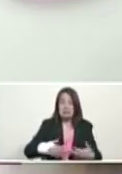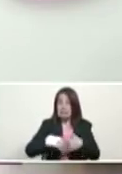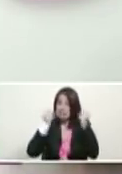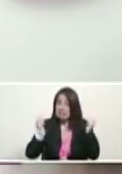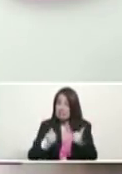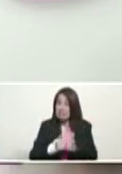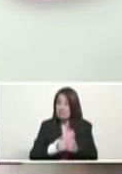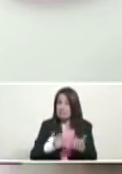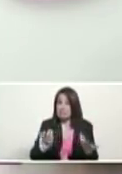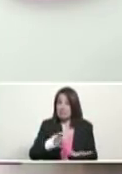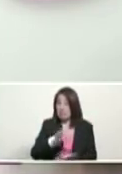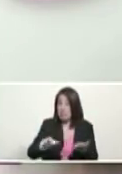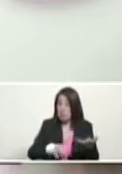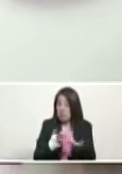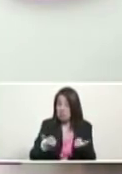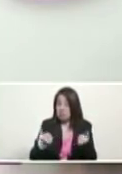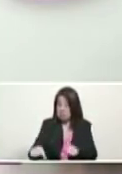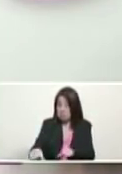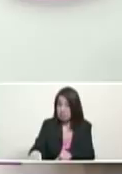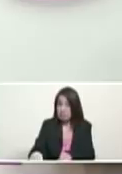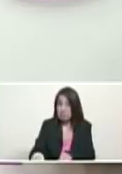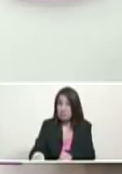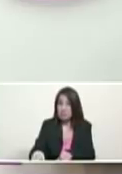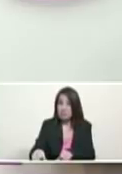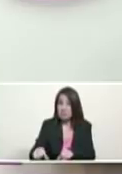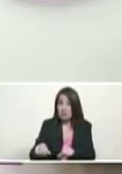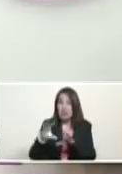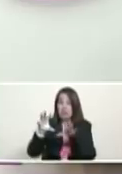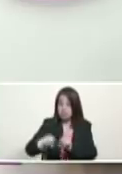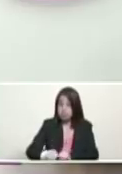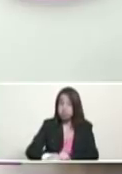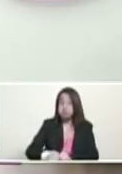caos. ¿Esa es su estrategia para llegar al poder?